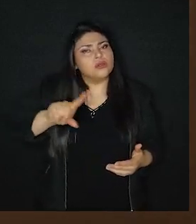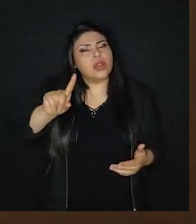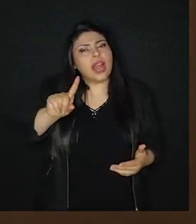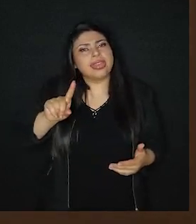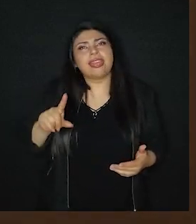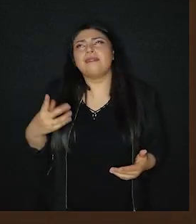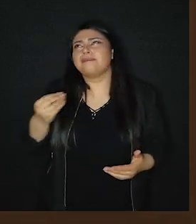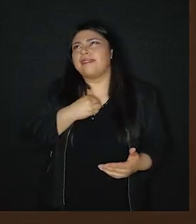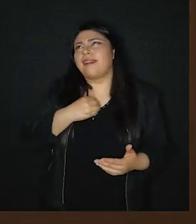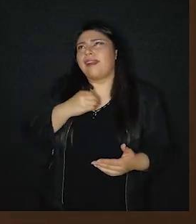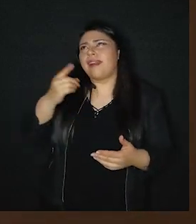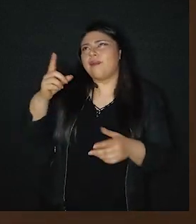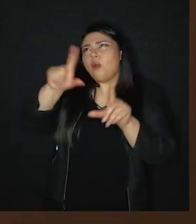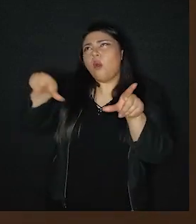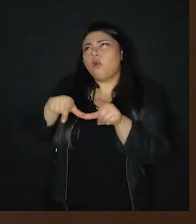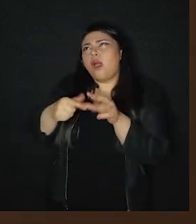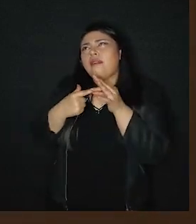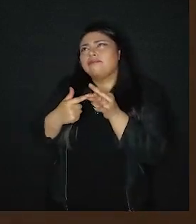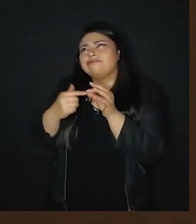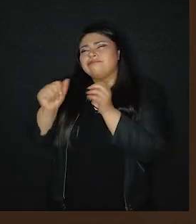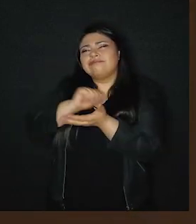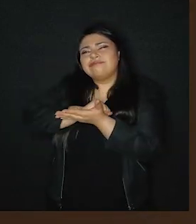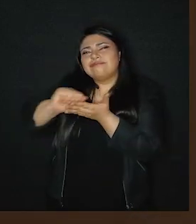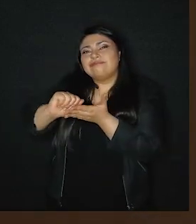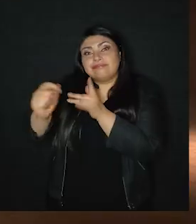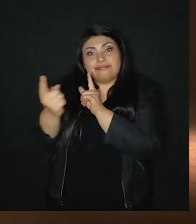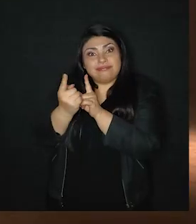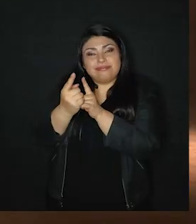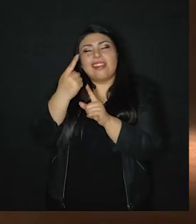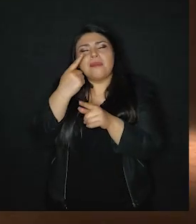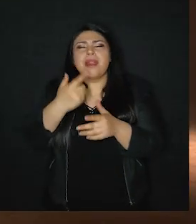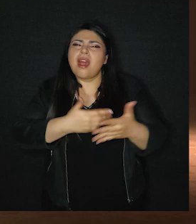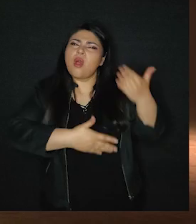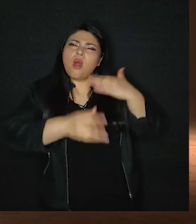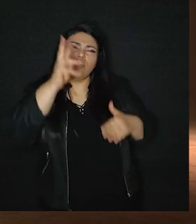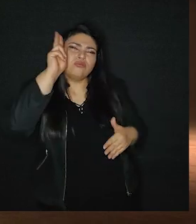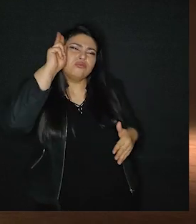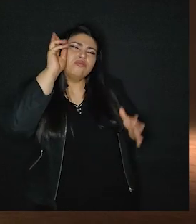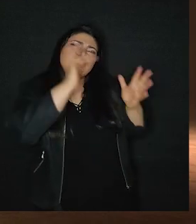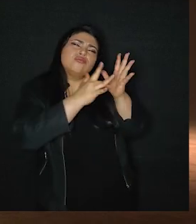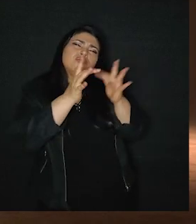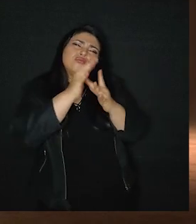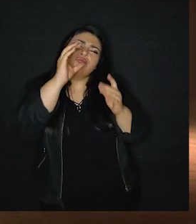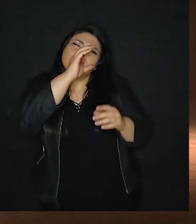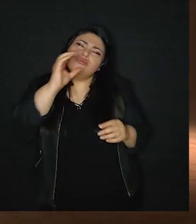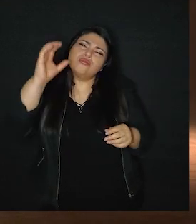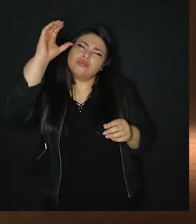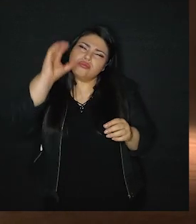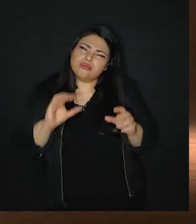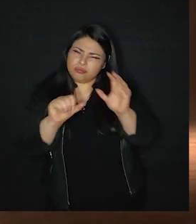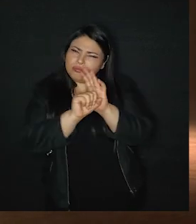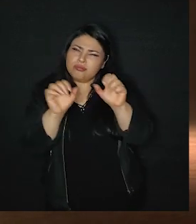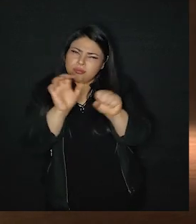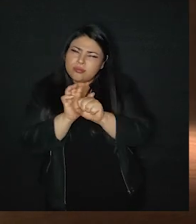busca de ese lugar santísimo vamos a ir al momento que Jesús fue crucificado Mateo 7:33